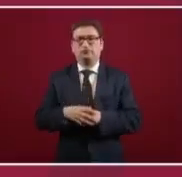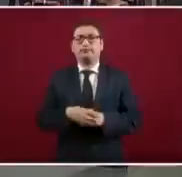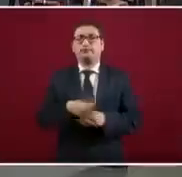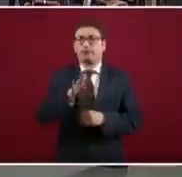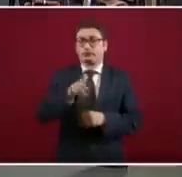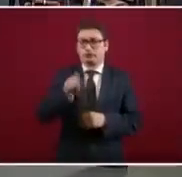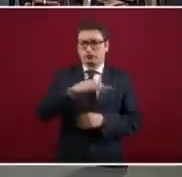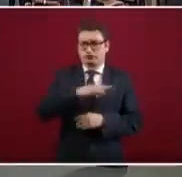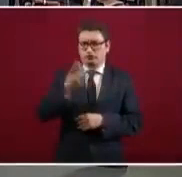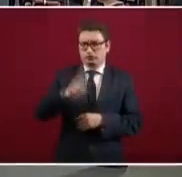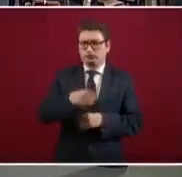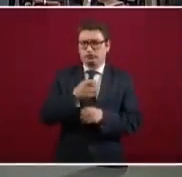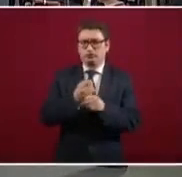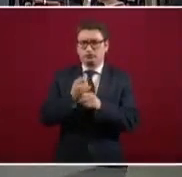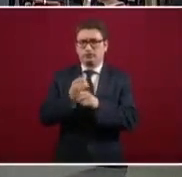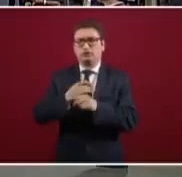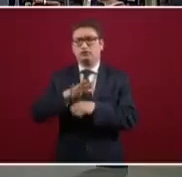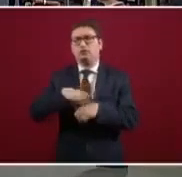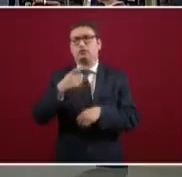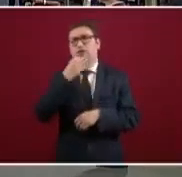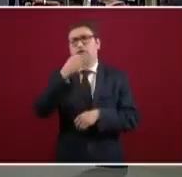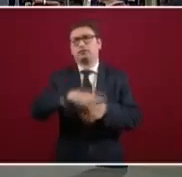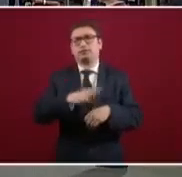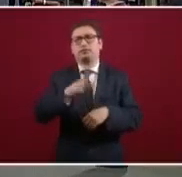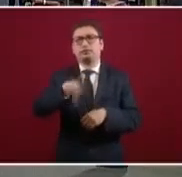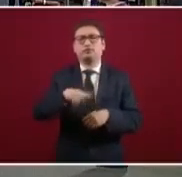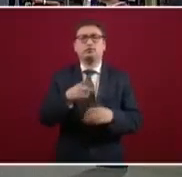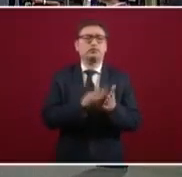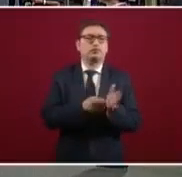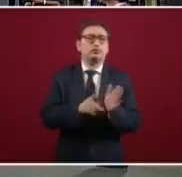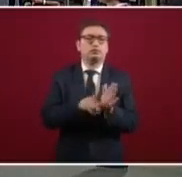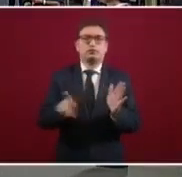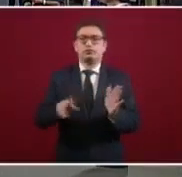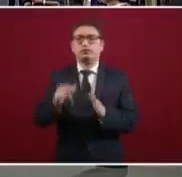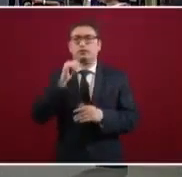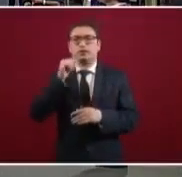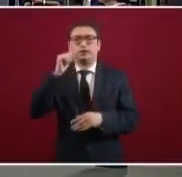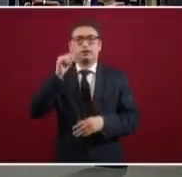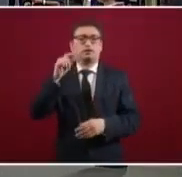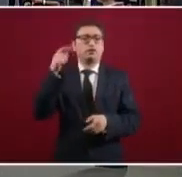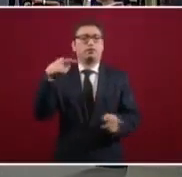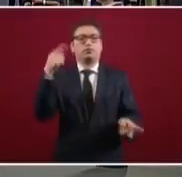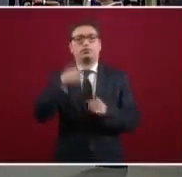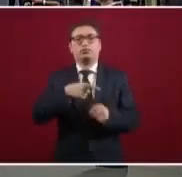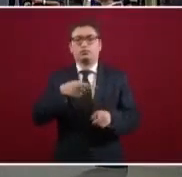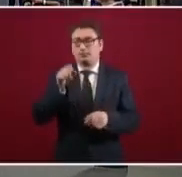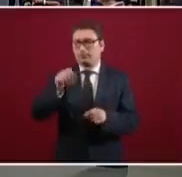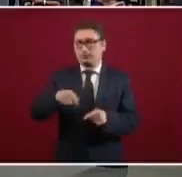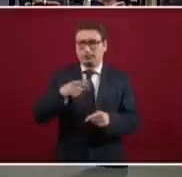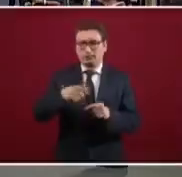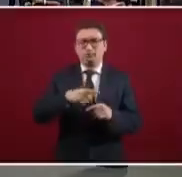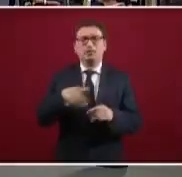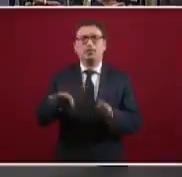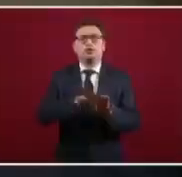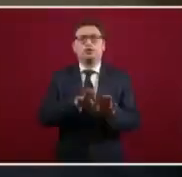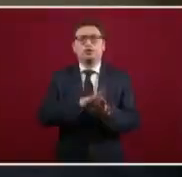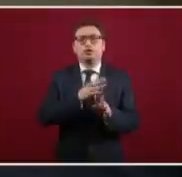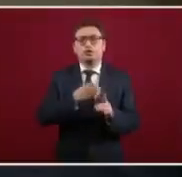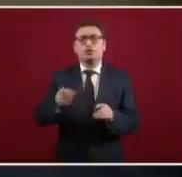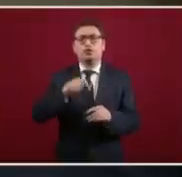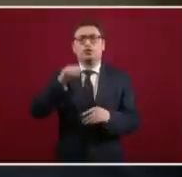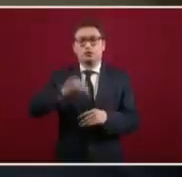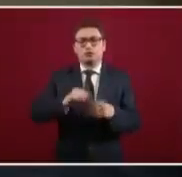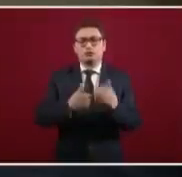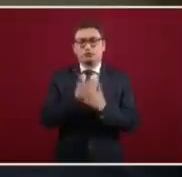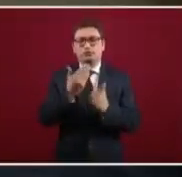ordenaría una investigación porque se lo cuento a los periodistas que allí estaban fueron atacados de la misma manera de una manera sistemática hoy